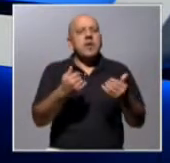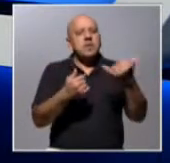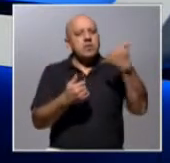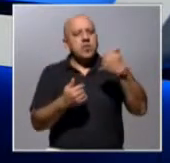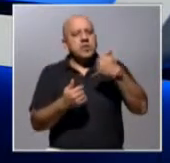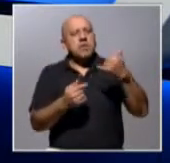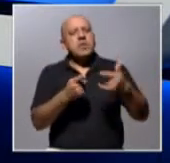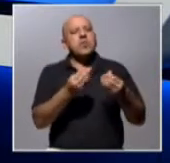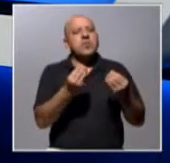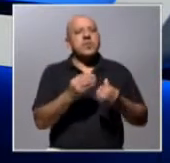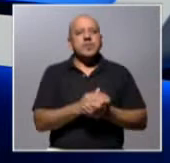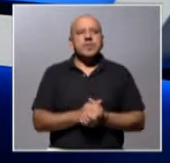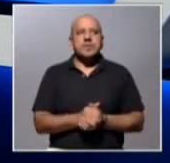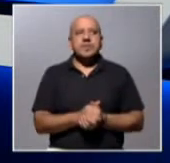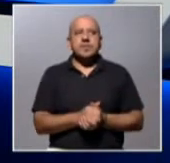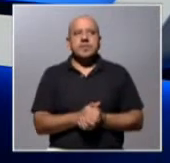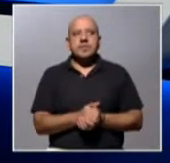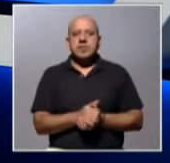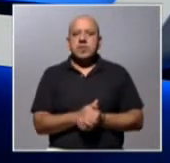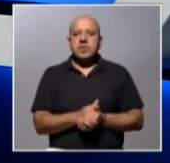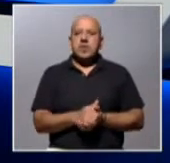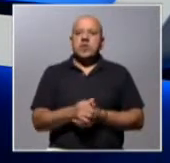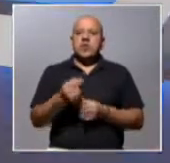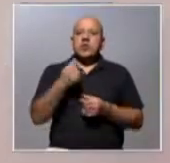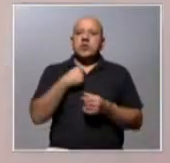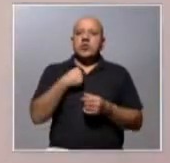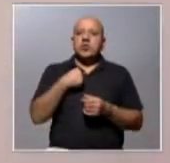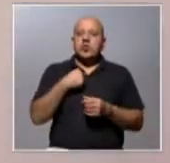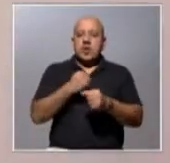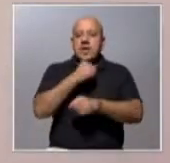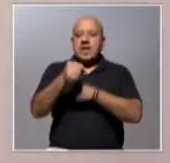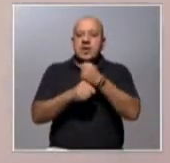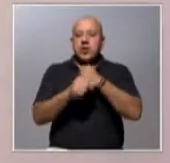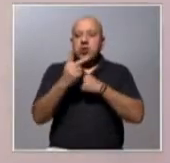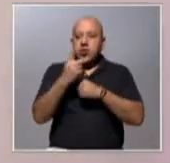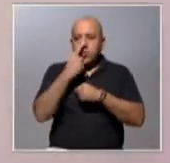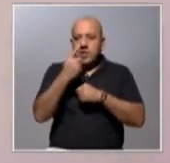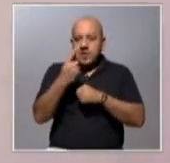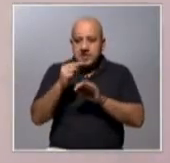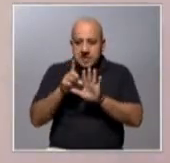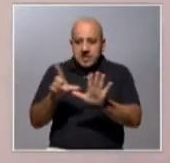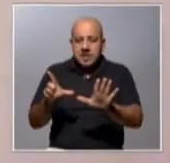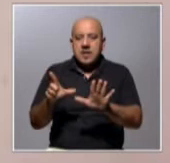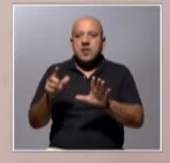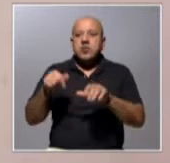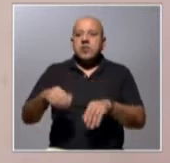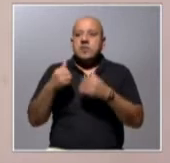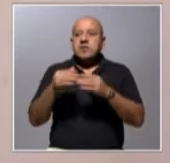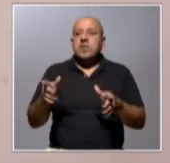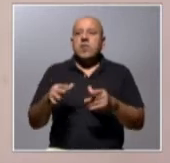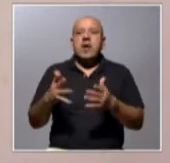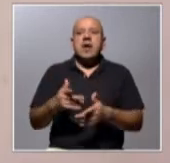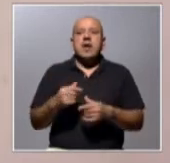cómo aparece esto. Sí, bueno, nosotros desde 2017 estamos conectando organizaciones,